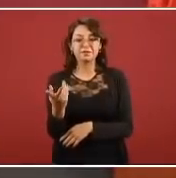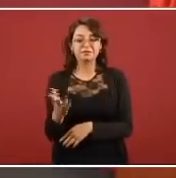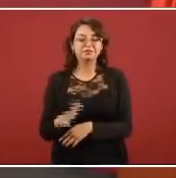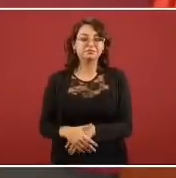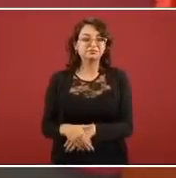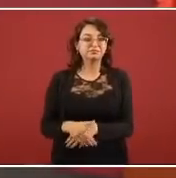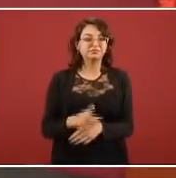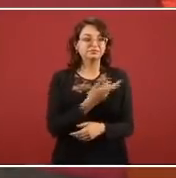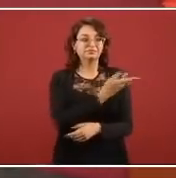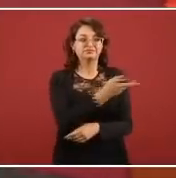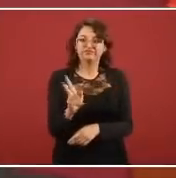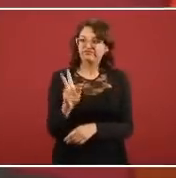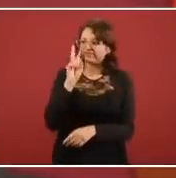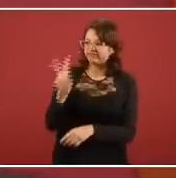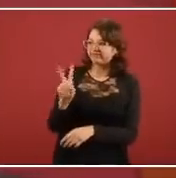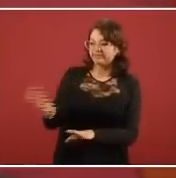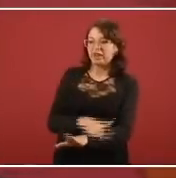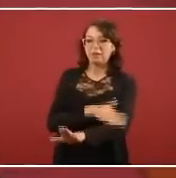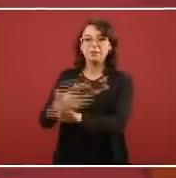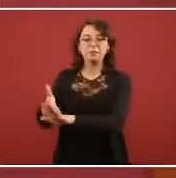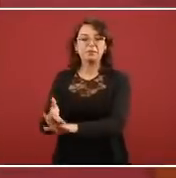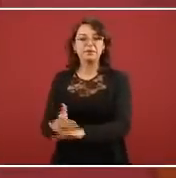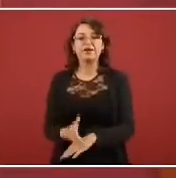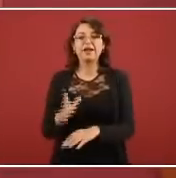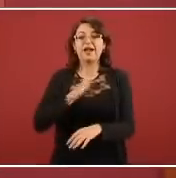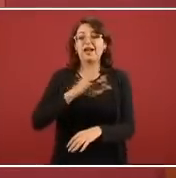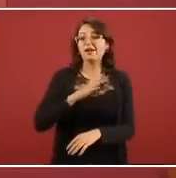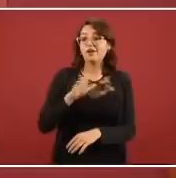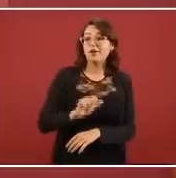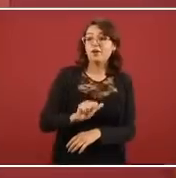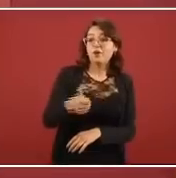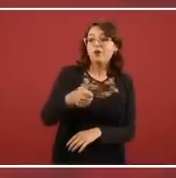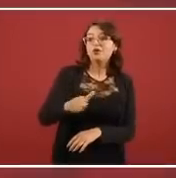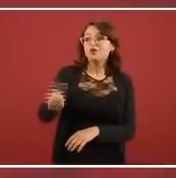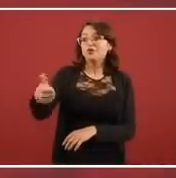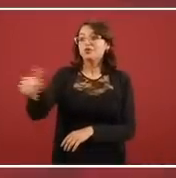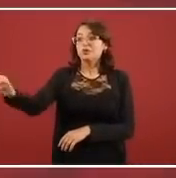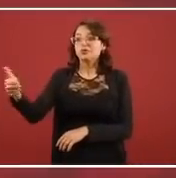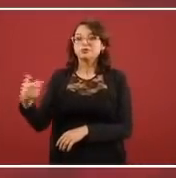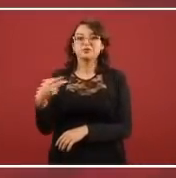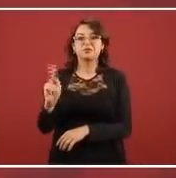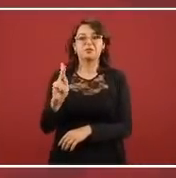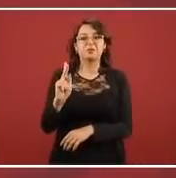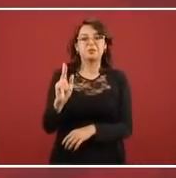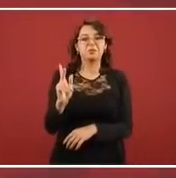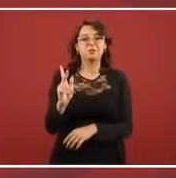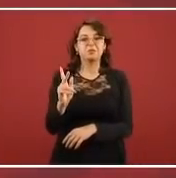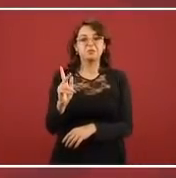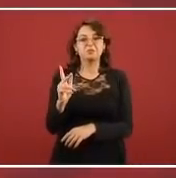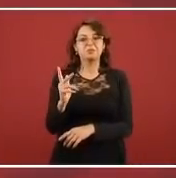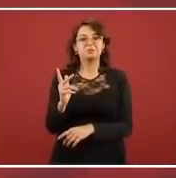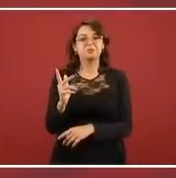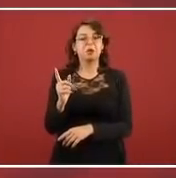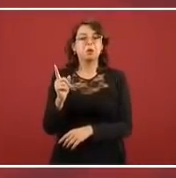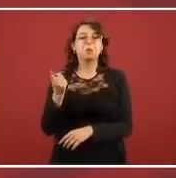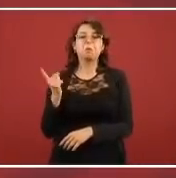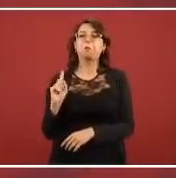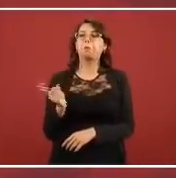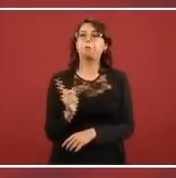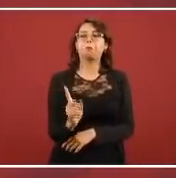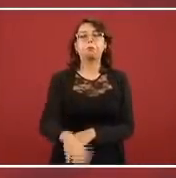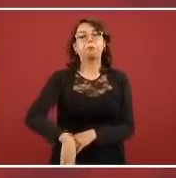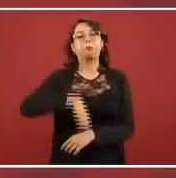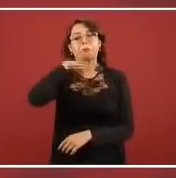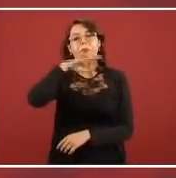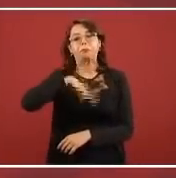Porque hay otros empresarios que salen por la puerta principal,